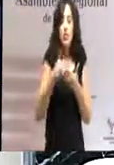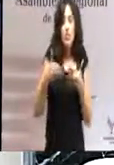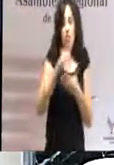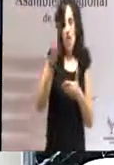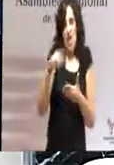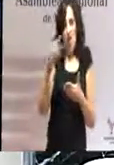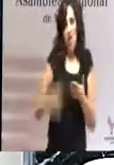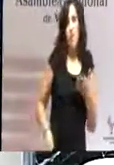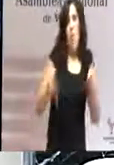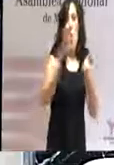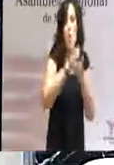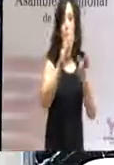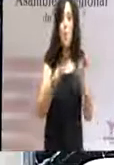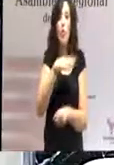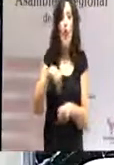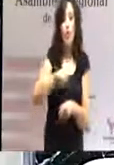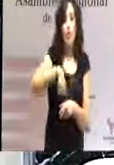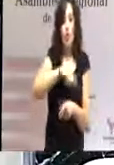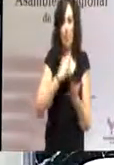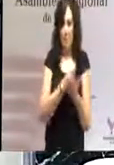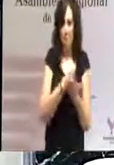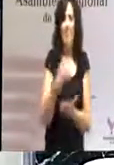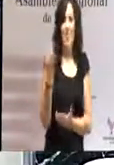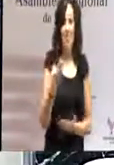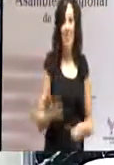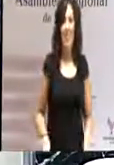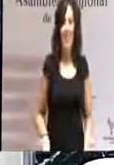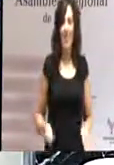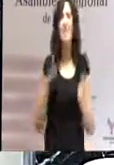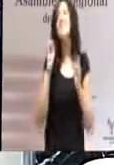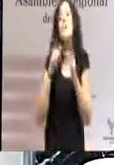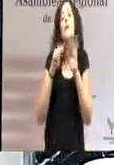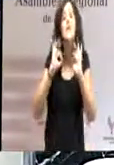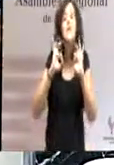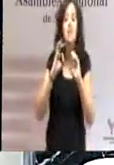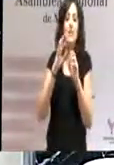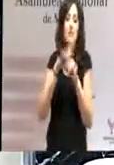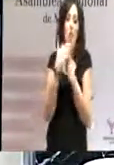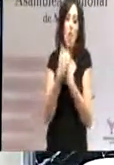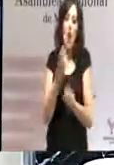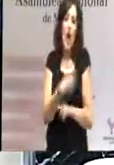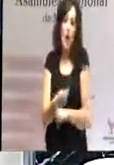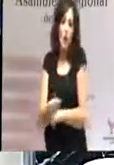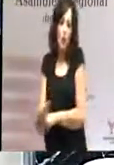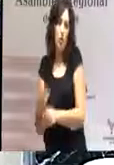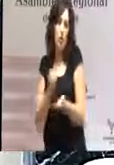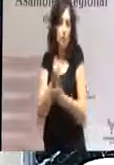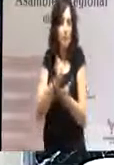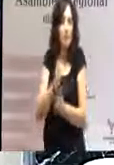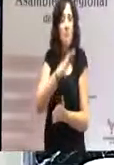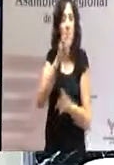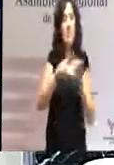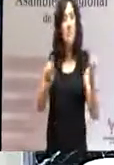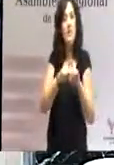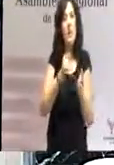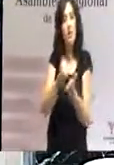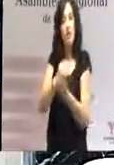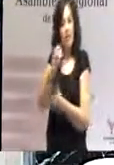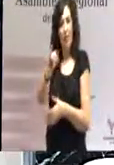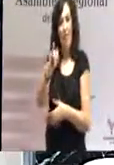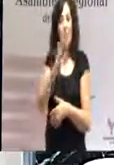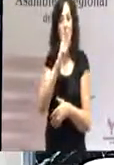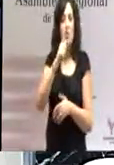euros. En este punto, también quiero detenerme en la situación de nuestros agricultores y empresarios agroalimentarios, que siguen con la angustia y la